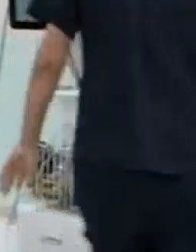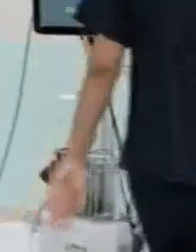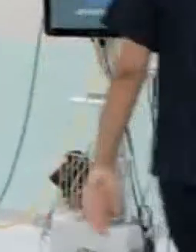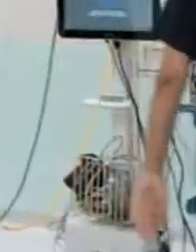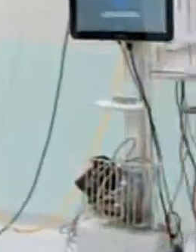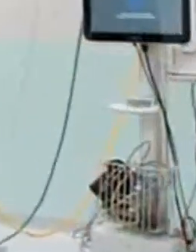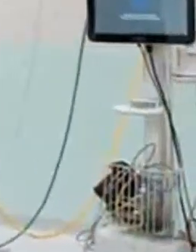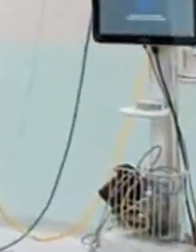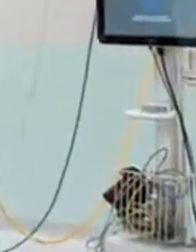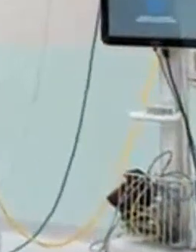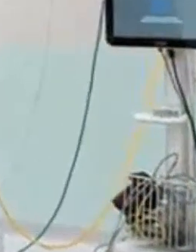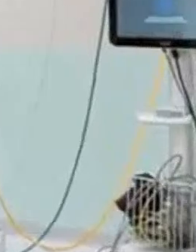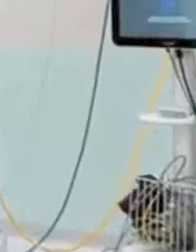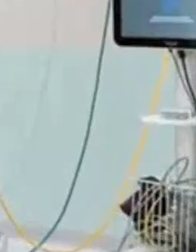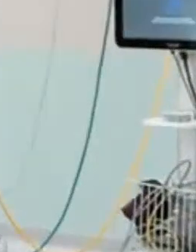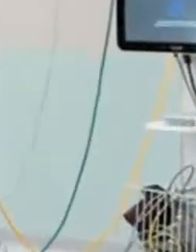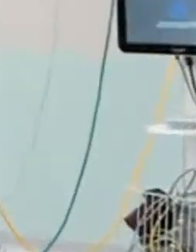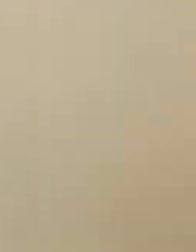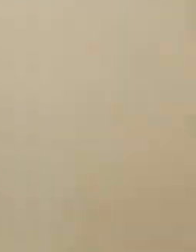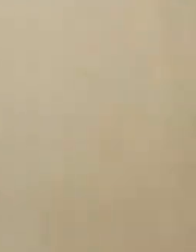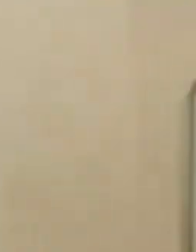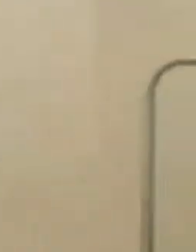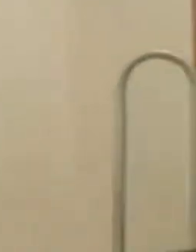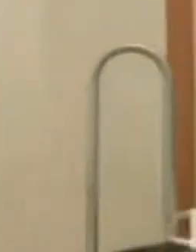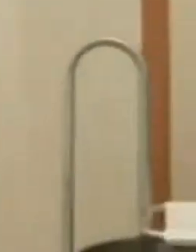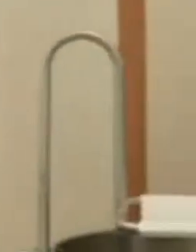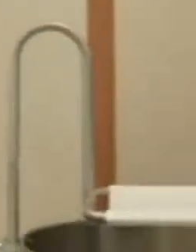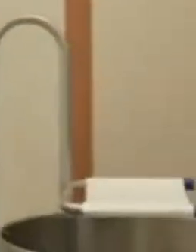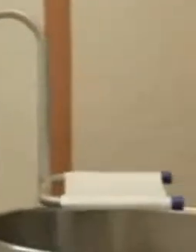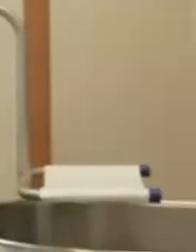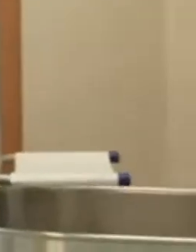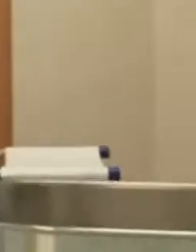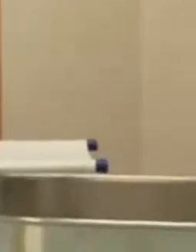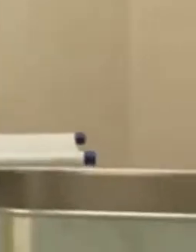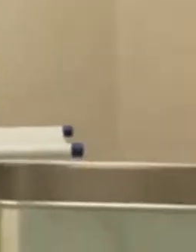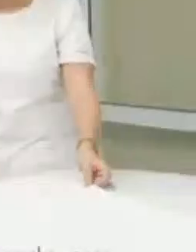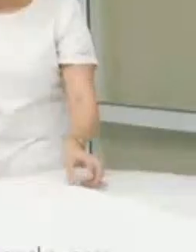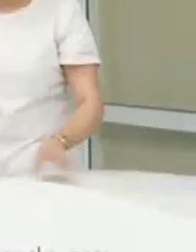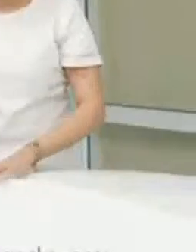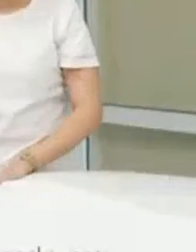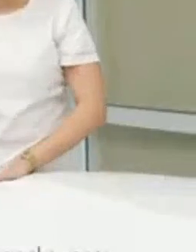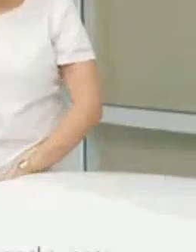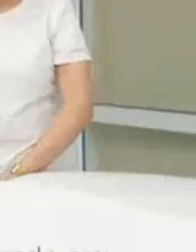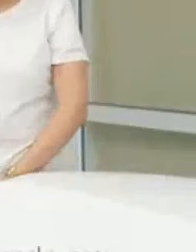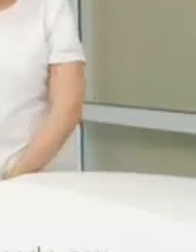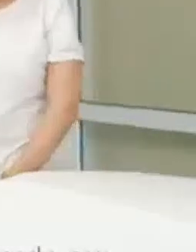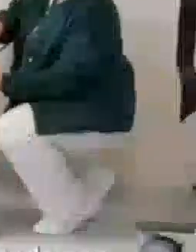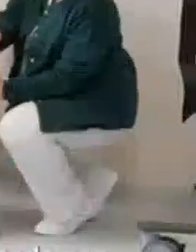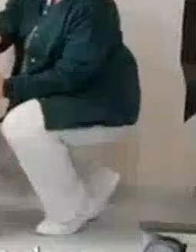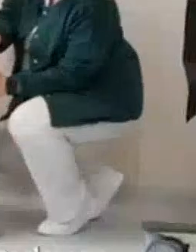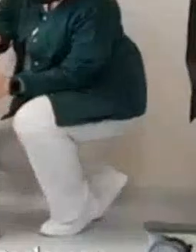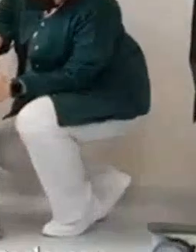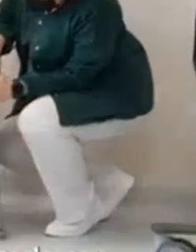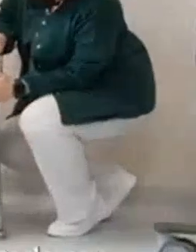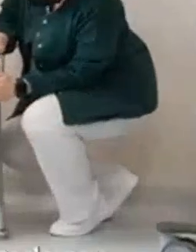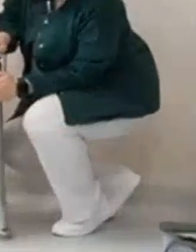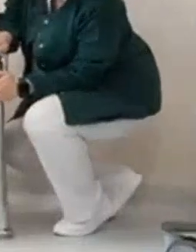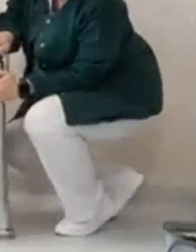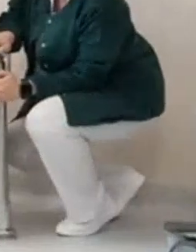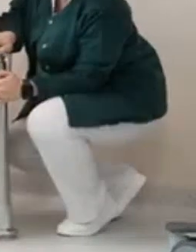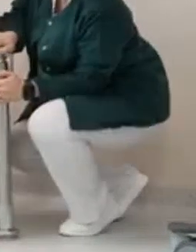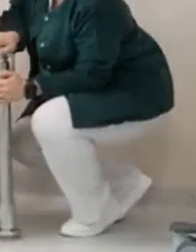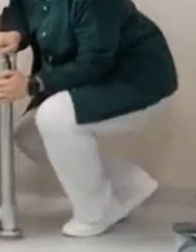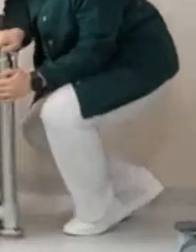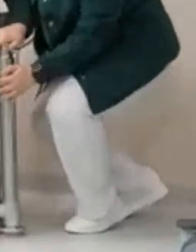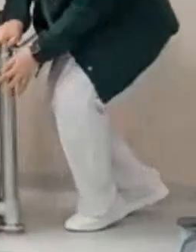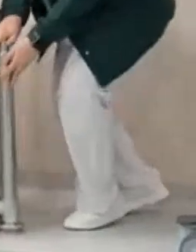4 quirófanos completamente equipados, un área de atención para pacientes con quemaduras, con 2 camas adicionales y una zona especializada con tina